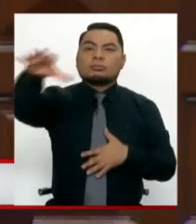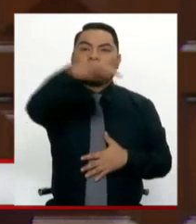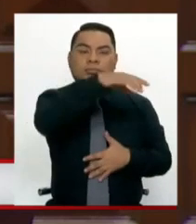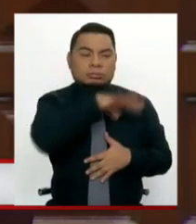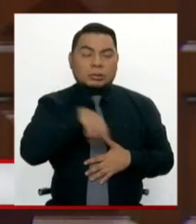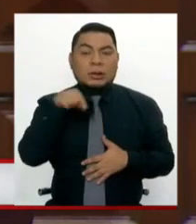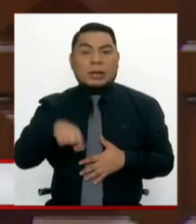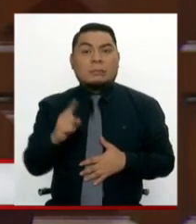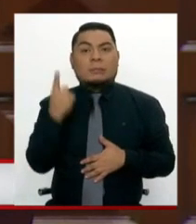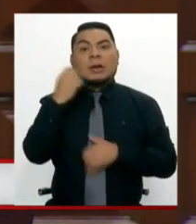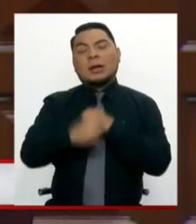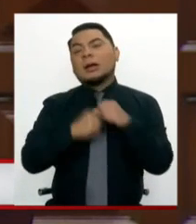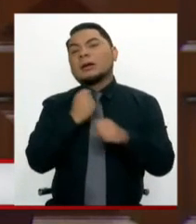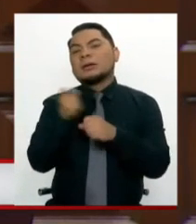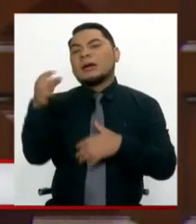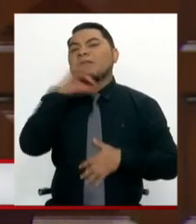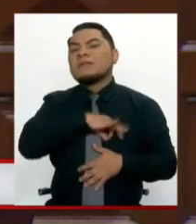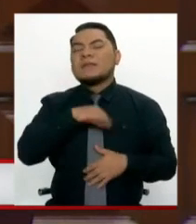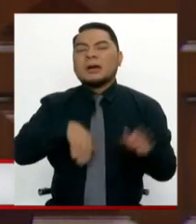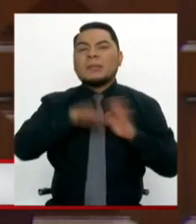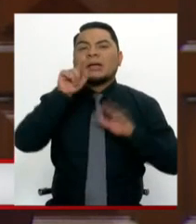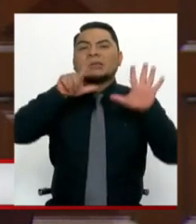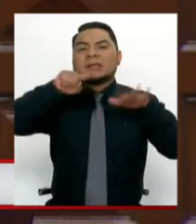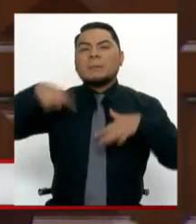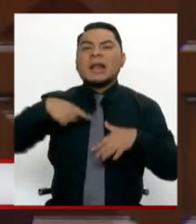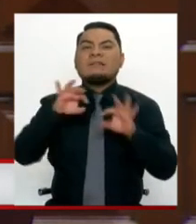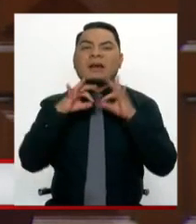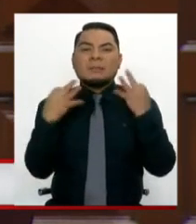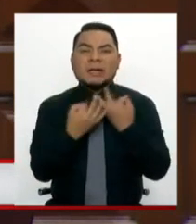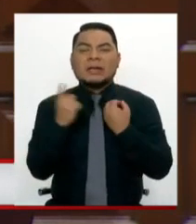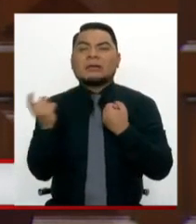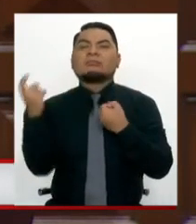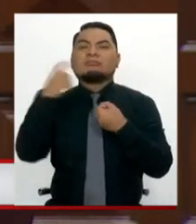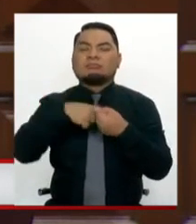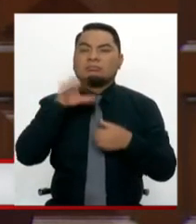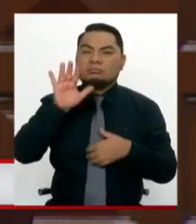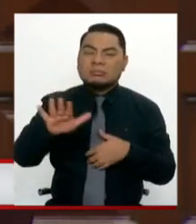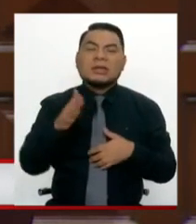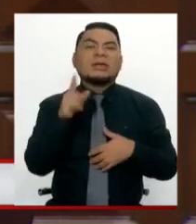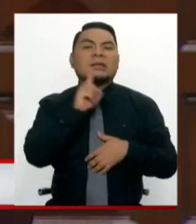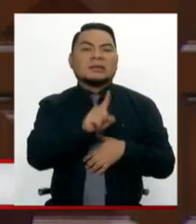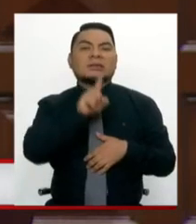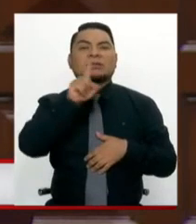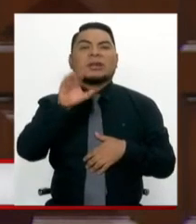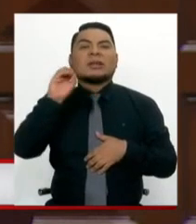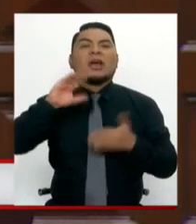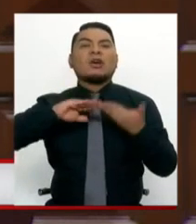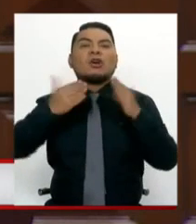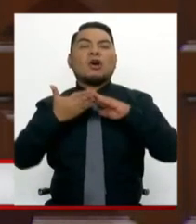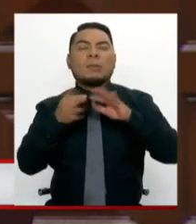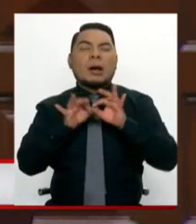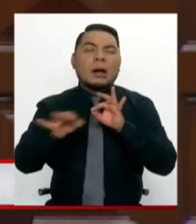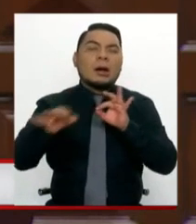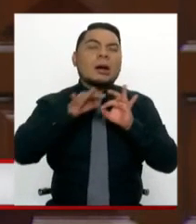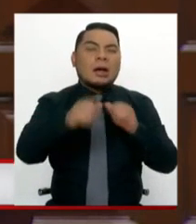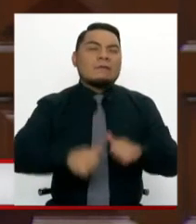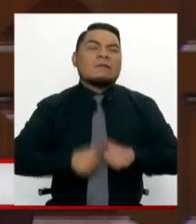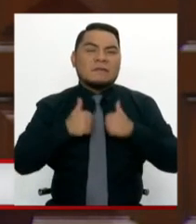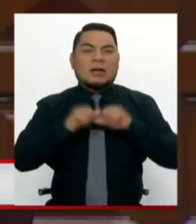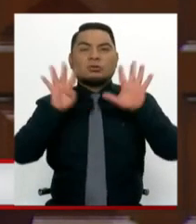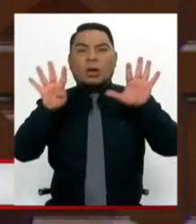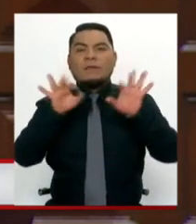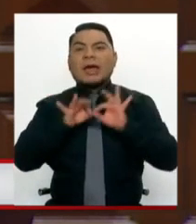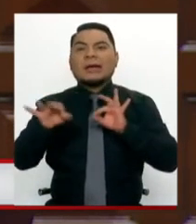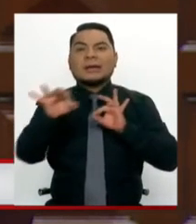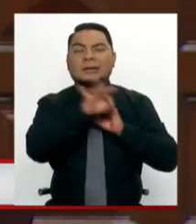este primer año ha beneficiado a más de 7.000 familias pertenecientes a 110 comunidades ubicadas en 9